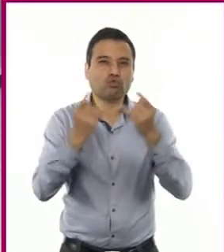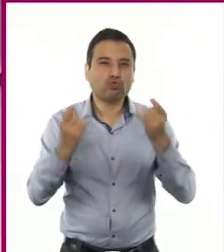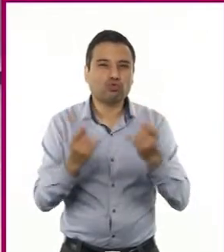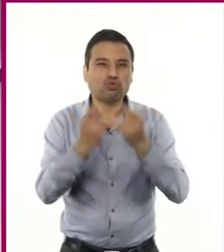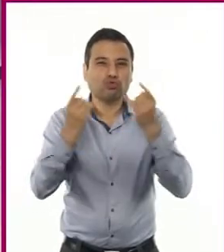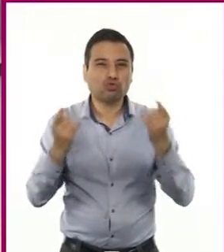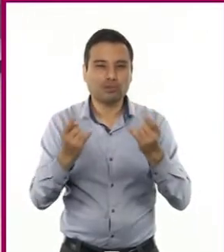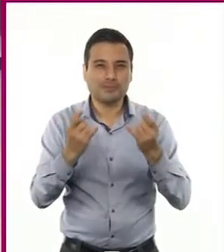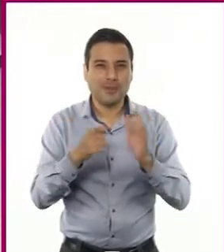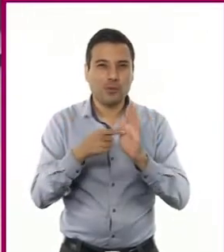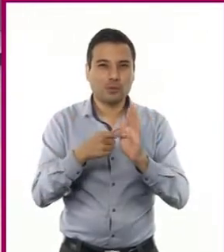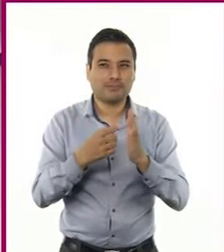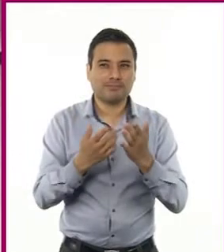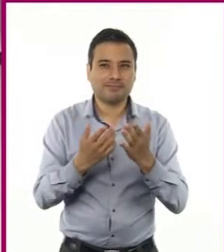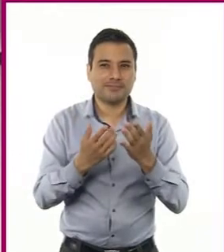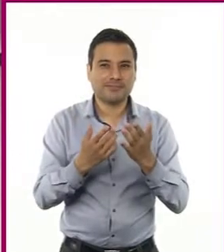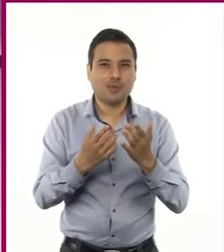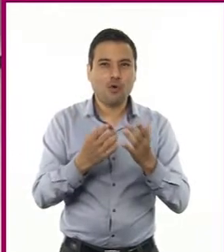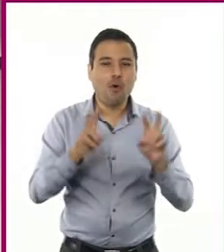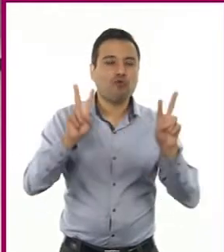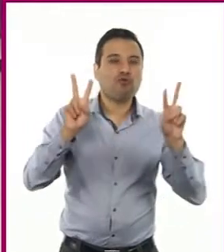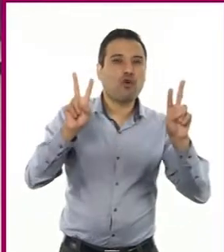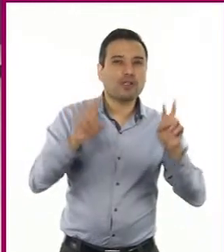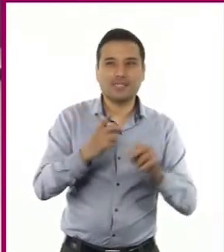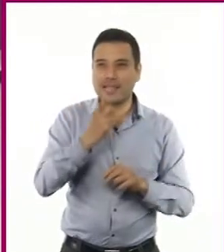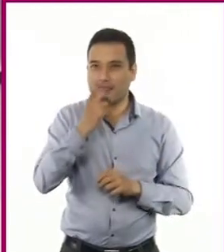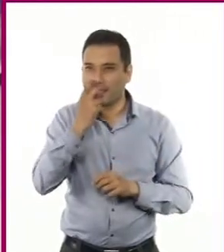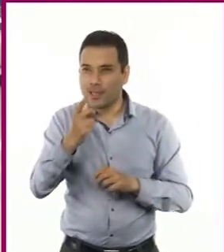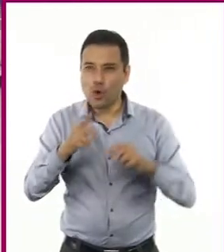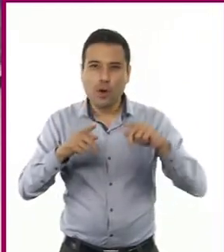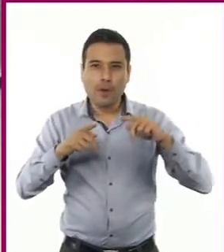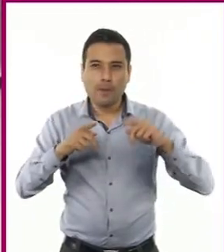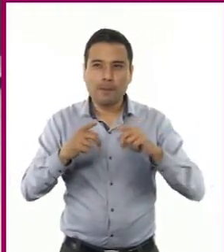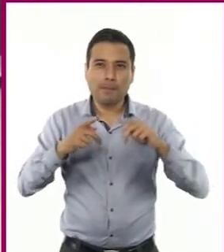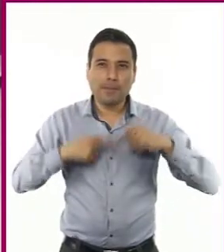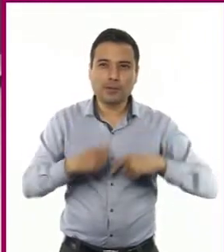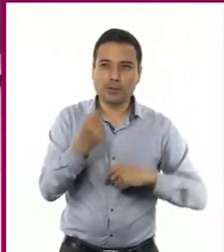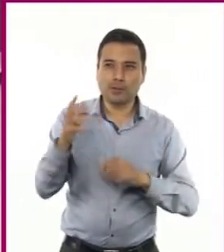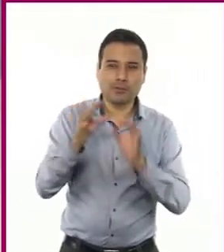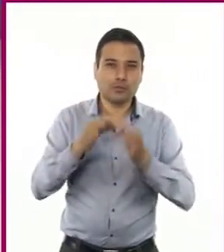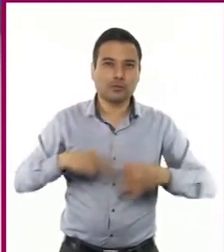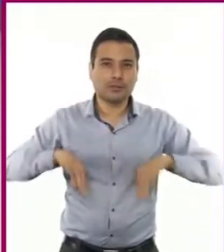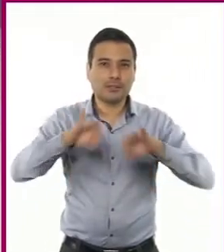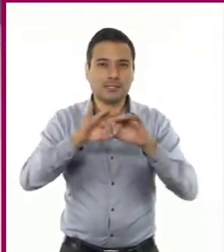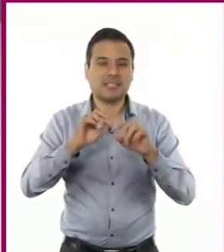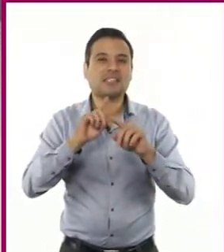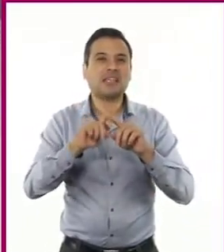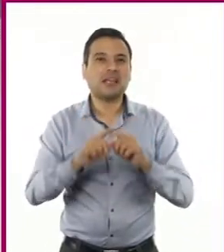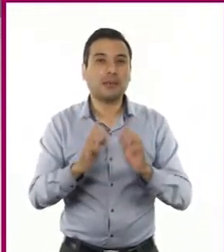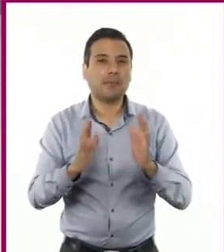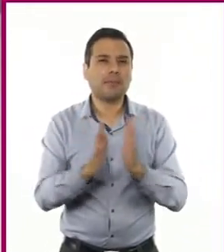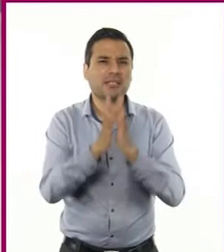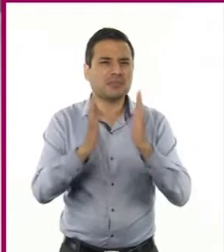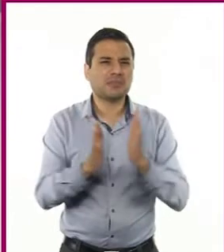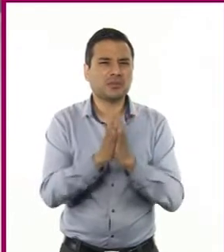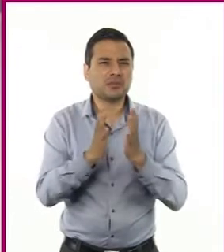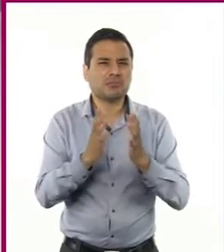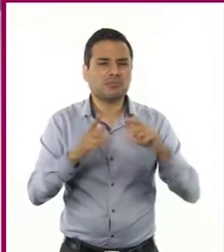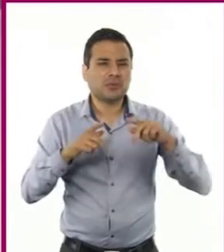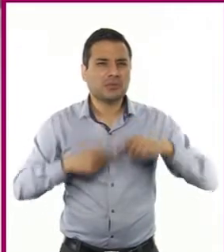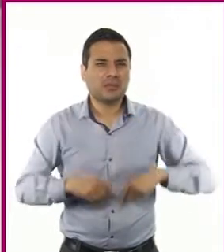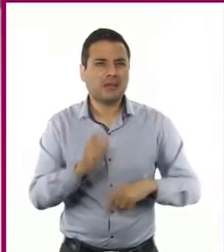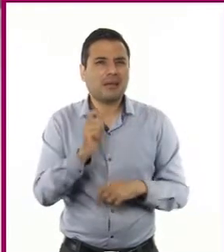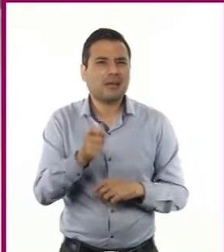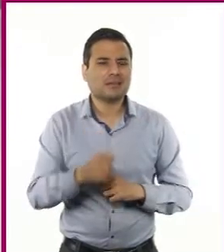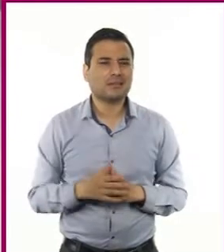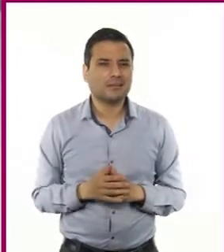discurso? ¿Por qué creen que así lo hizo? ¿Qué dice sobre la importancia de la participación ciudadana? La